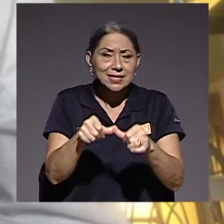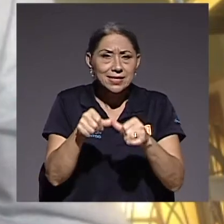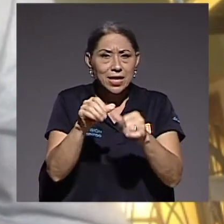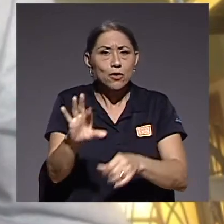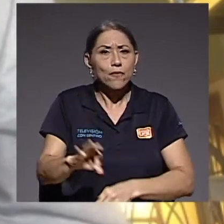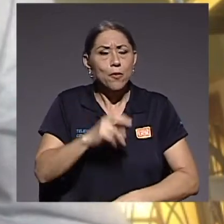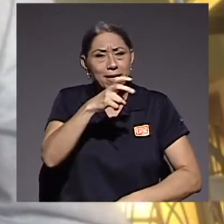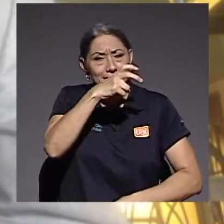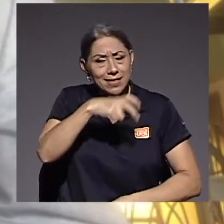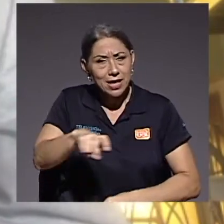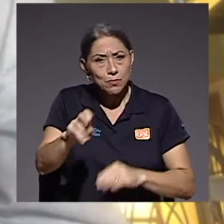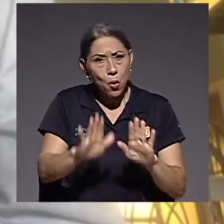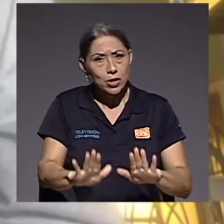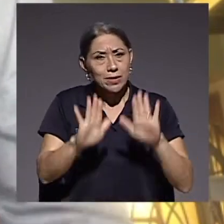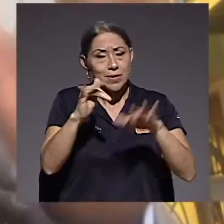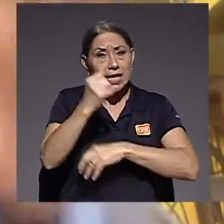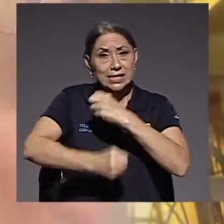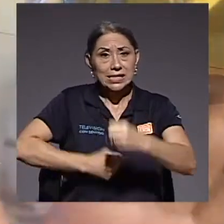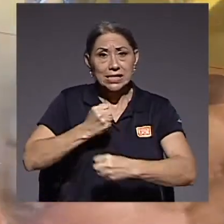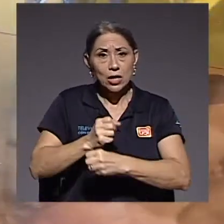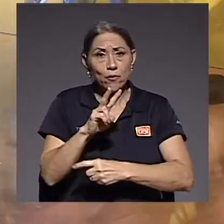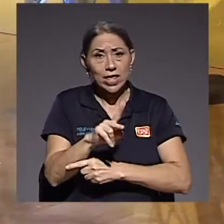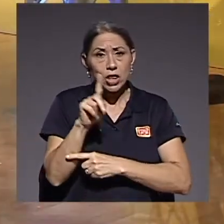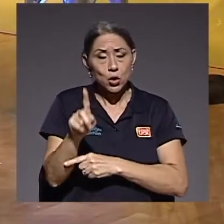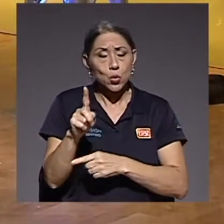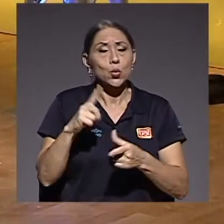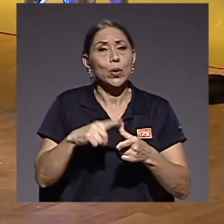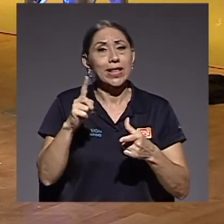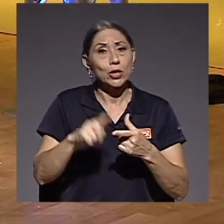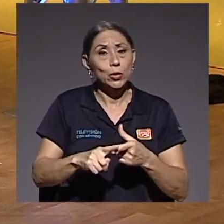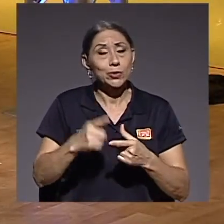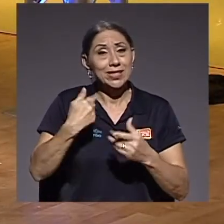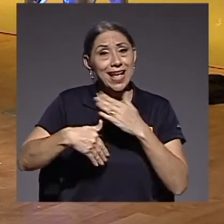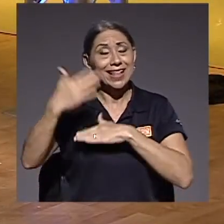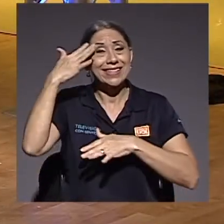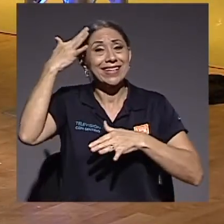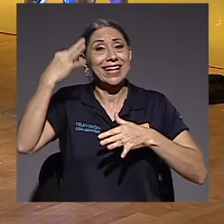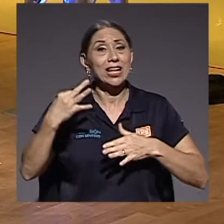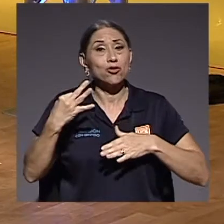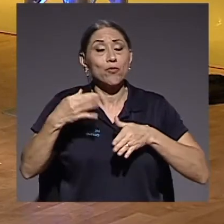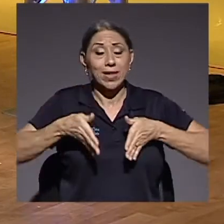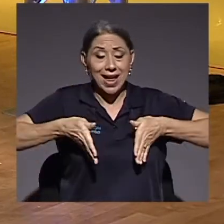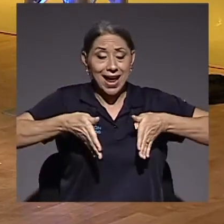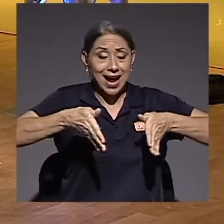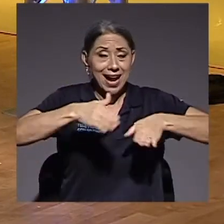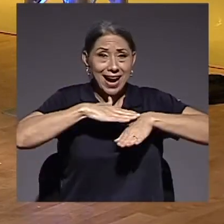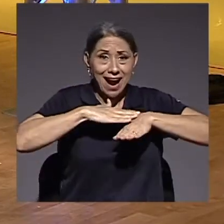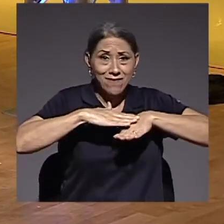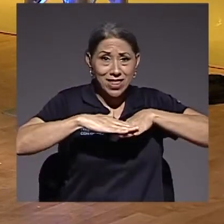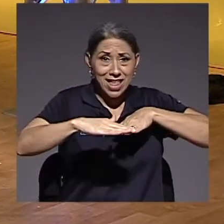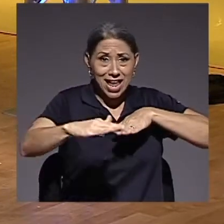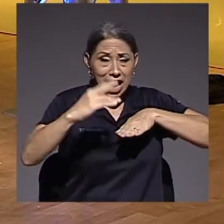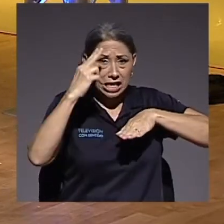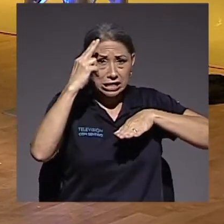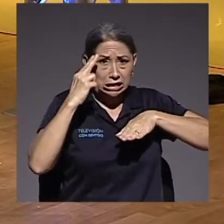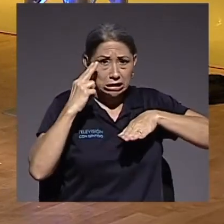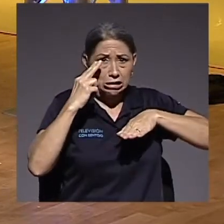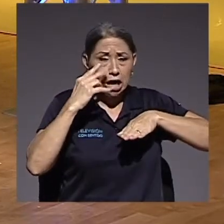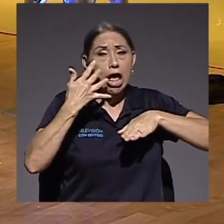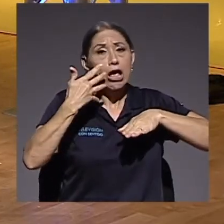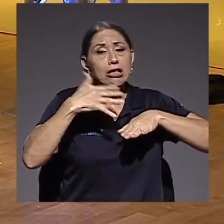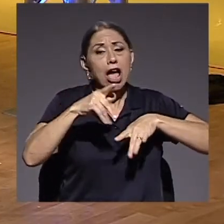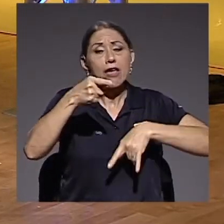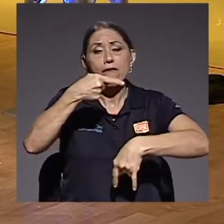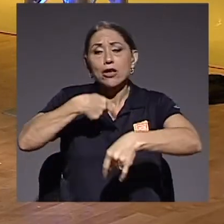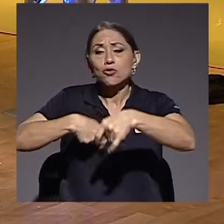transporte por excelencia del siglo XXI. Entonces se creyó que las carreteras iban a sustituir los trenes,